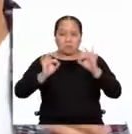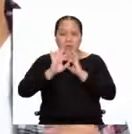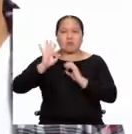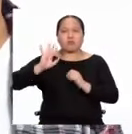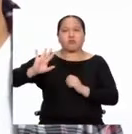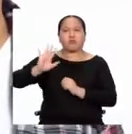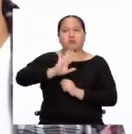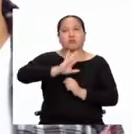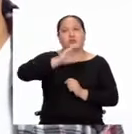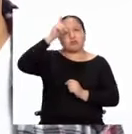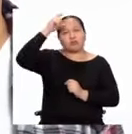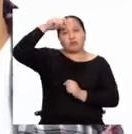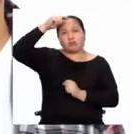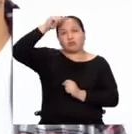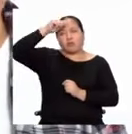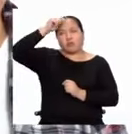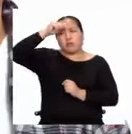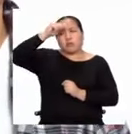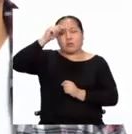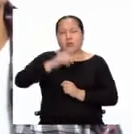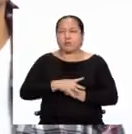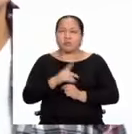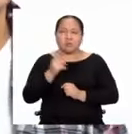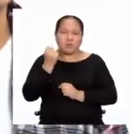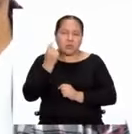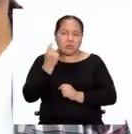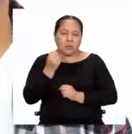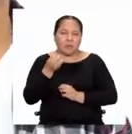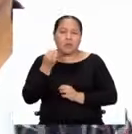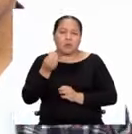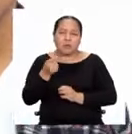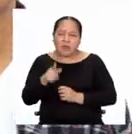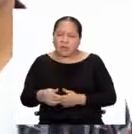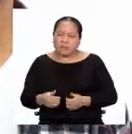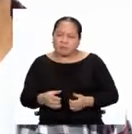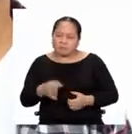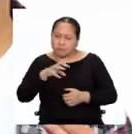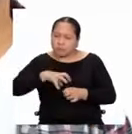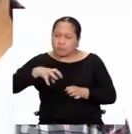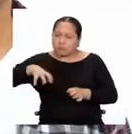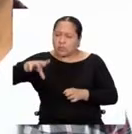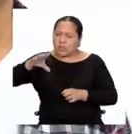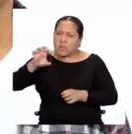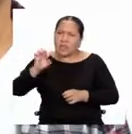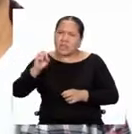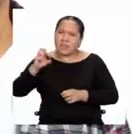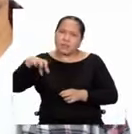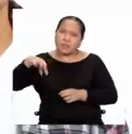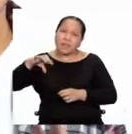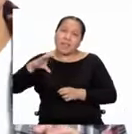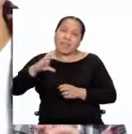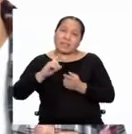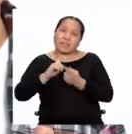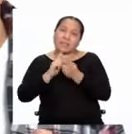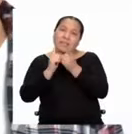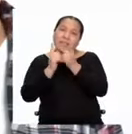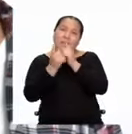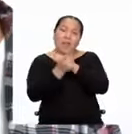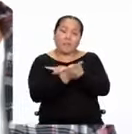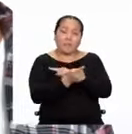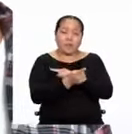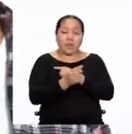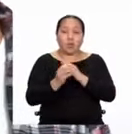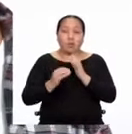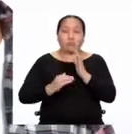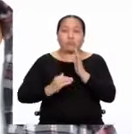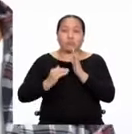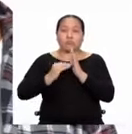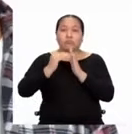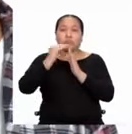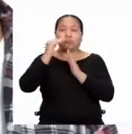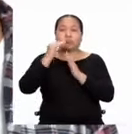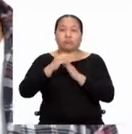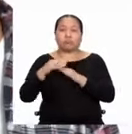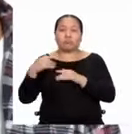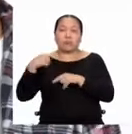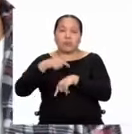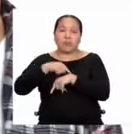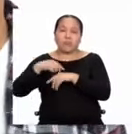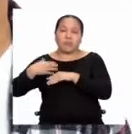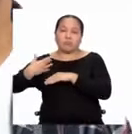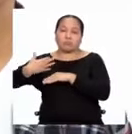entender por qué las especies son como son, y que además van cambiando o evolucionando a lo largo del